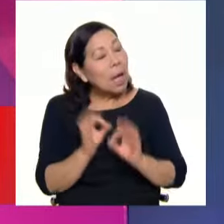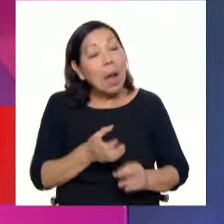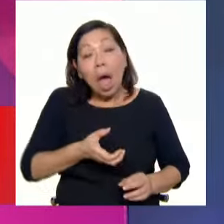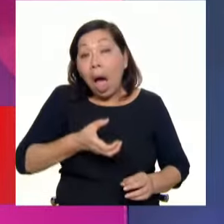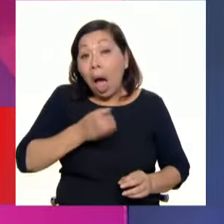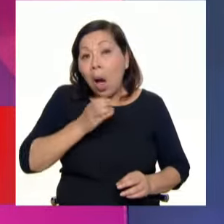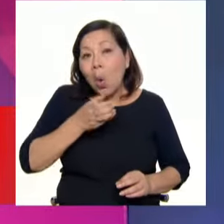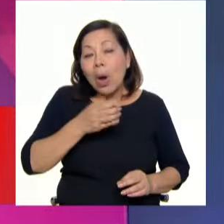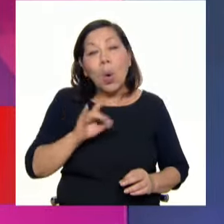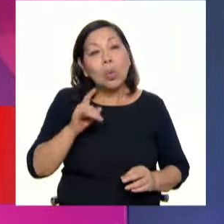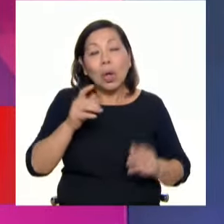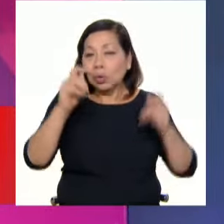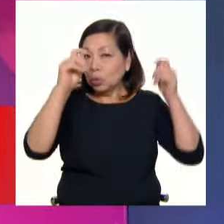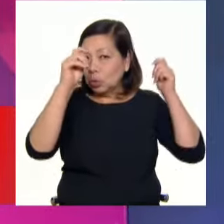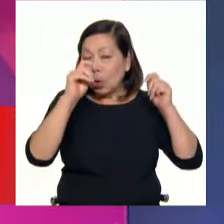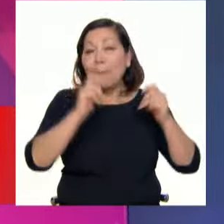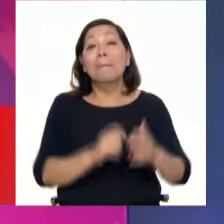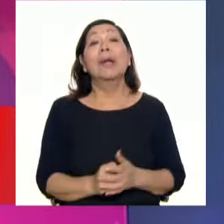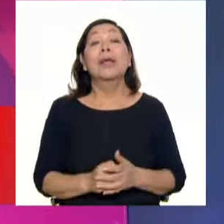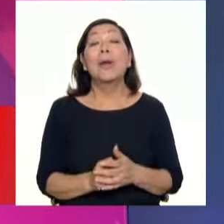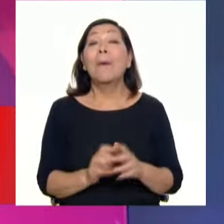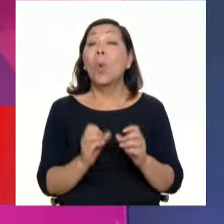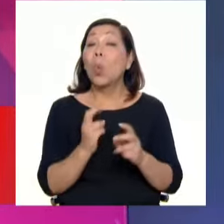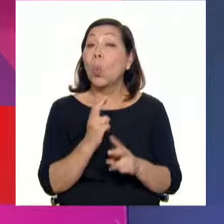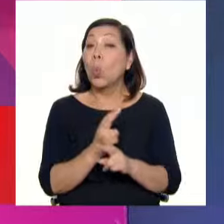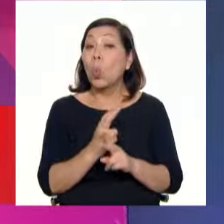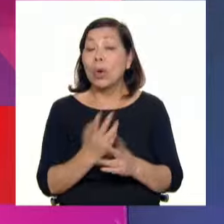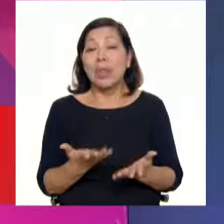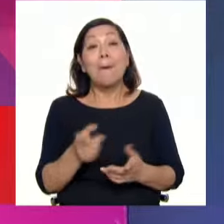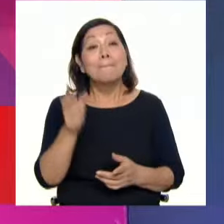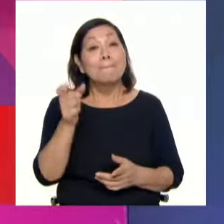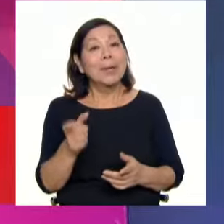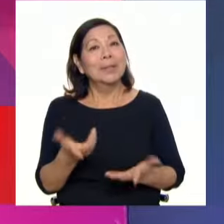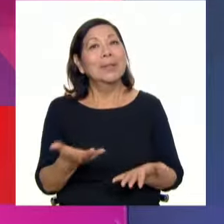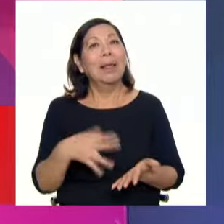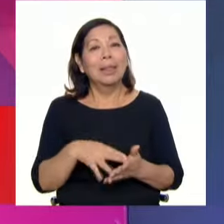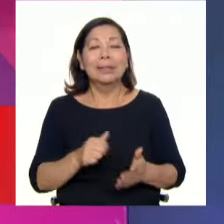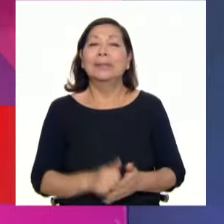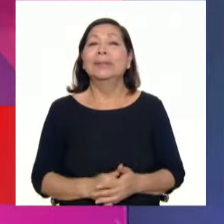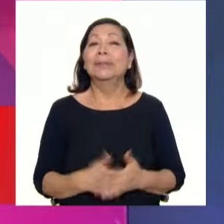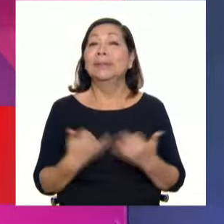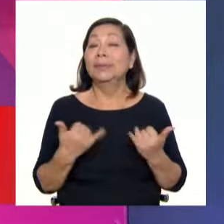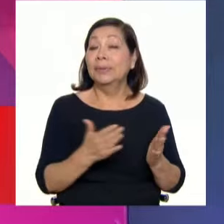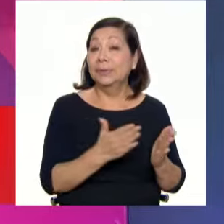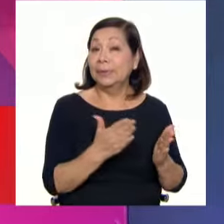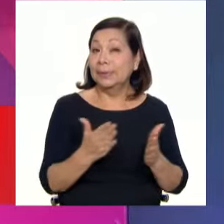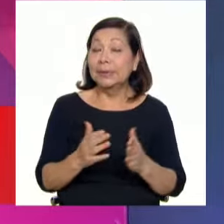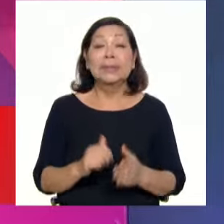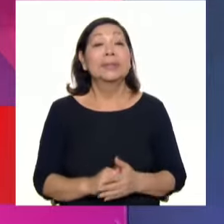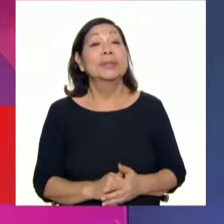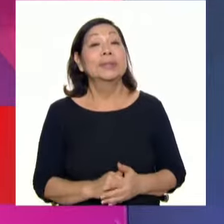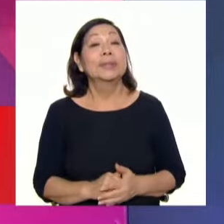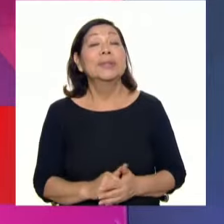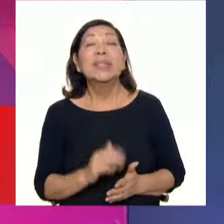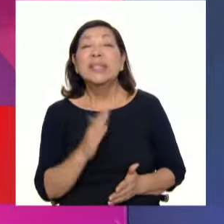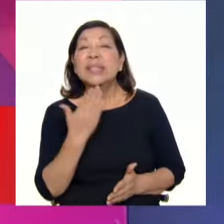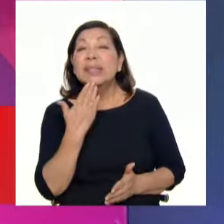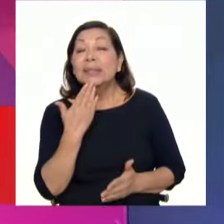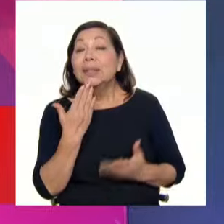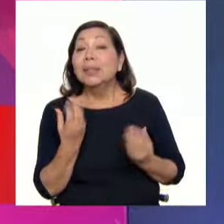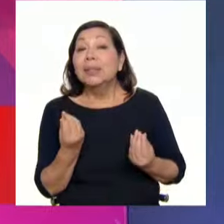ya saben, utilizar el sombrero de ala ancha y también mucho cuidado con las personas vulnerables. Ahora sí, para finalizar, vamos a hablar acerca